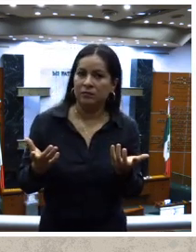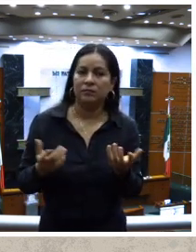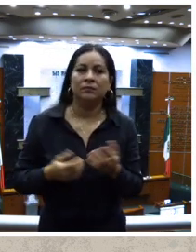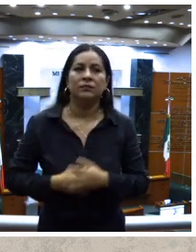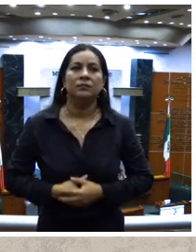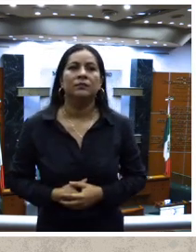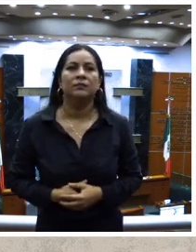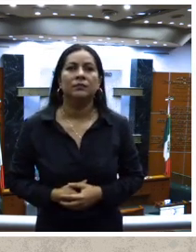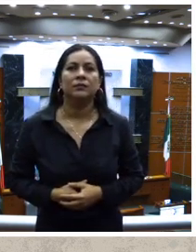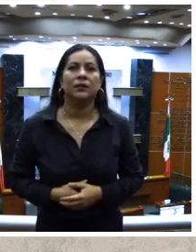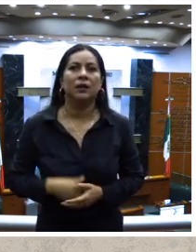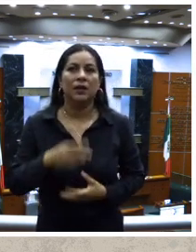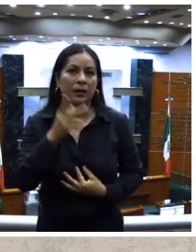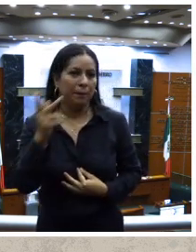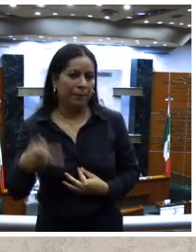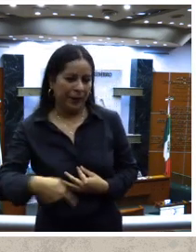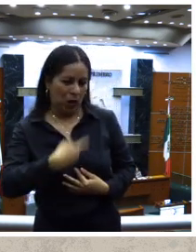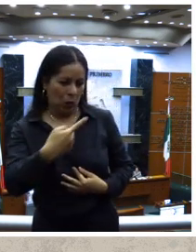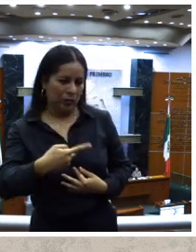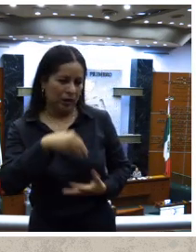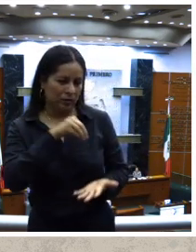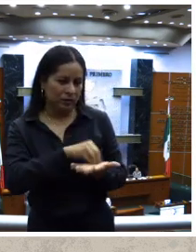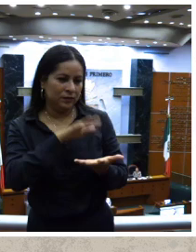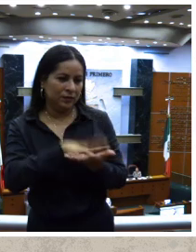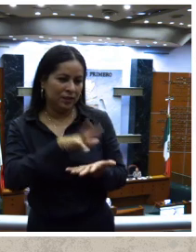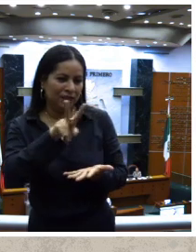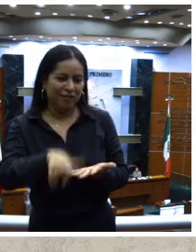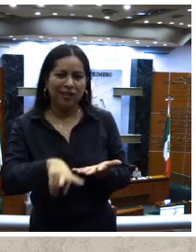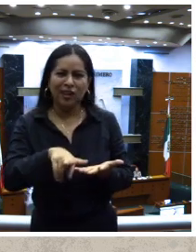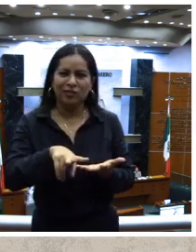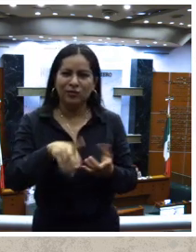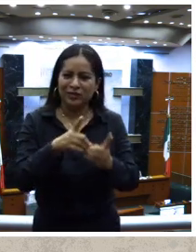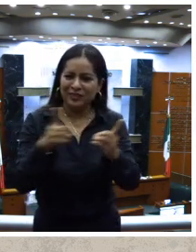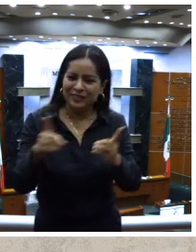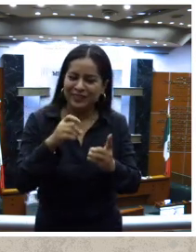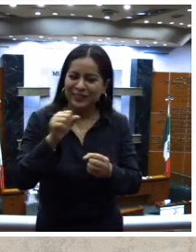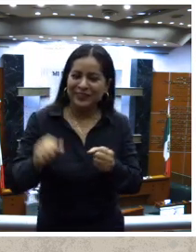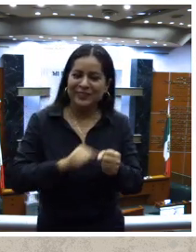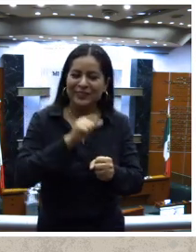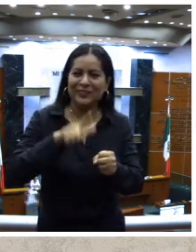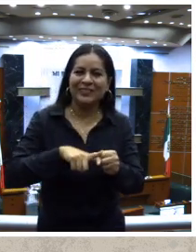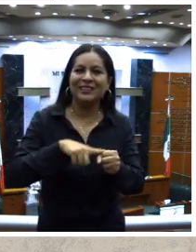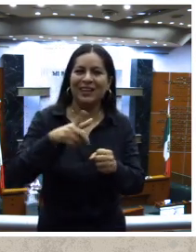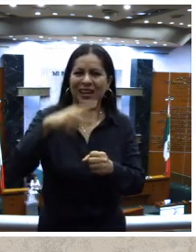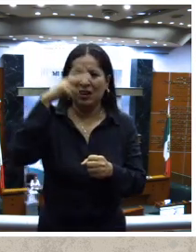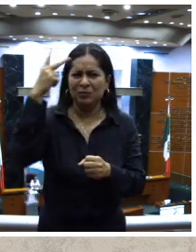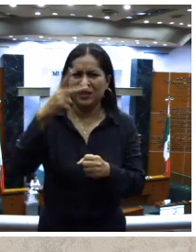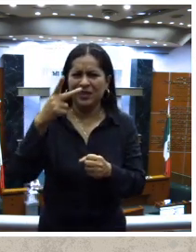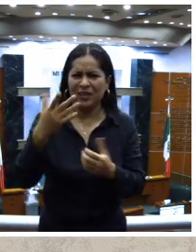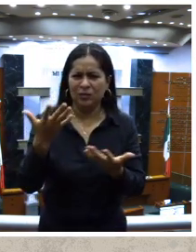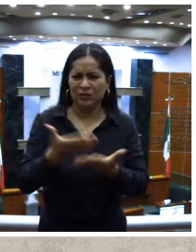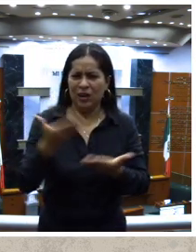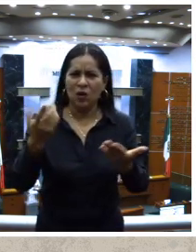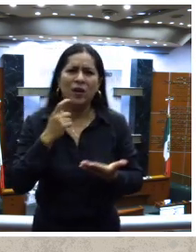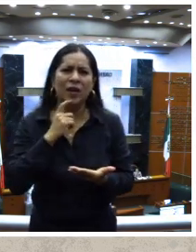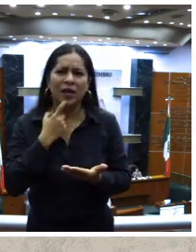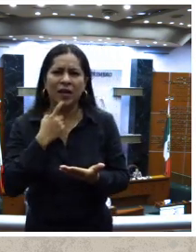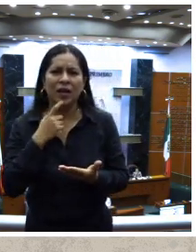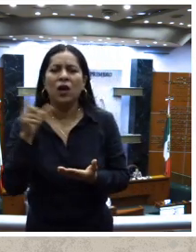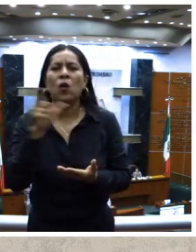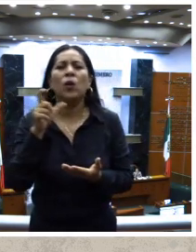Aquí cabría preguntarnos, ¿en verdad se estableció un desarrollo económico social para los mexicanos en ese sexenio? Cuando en